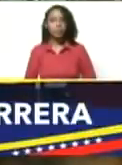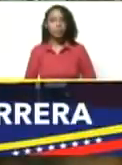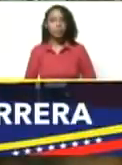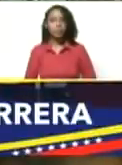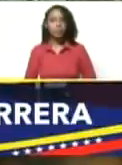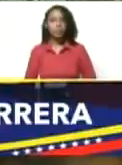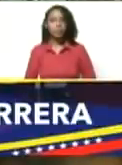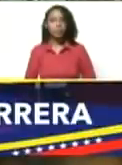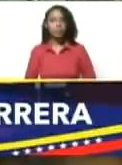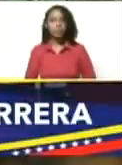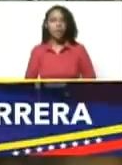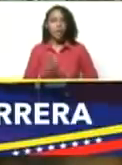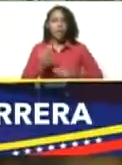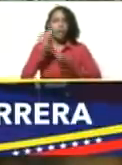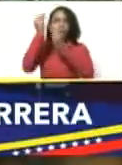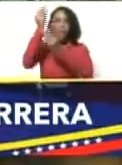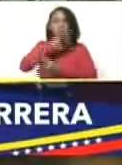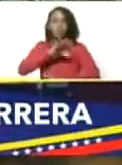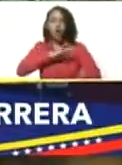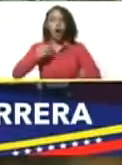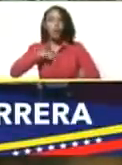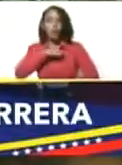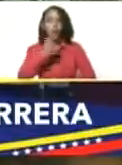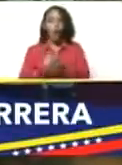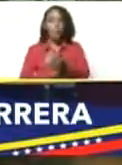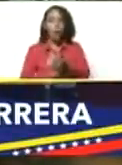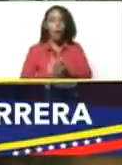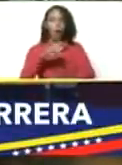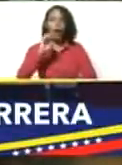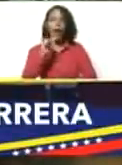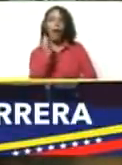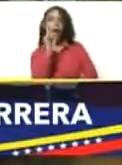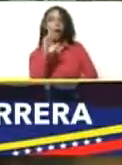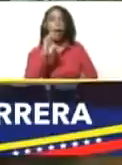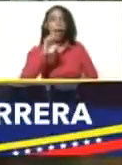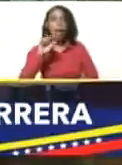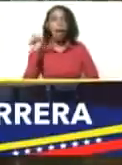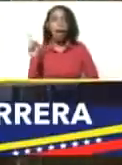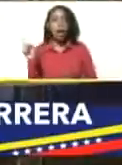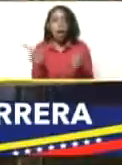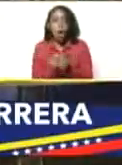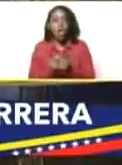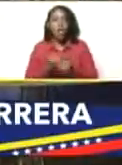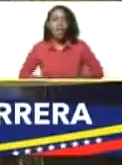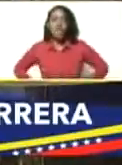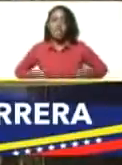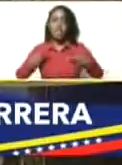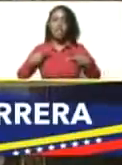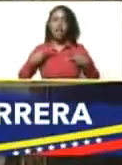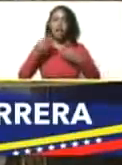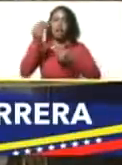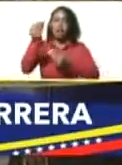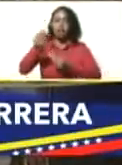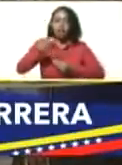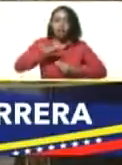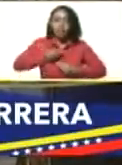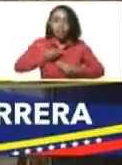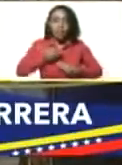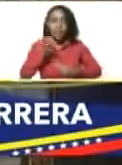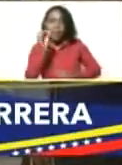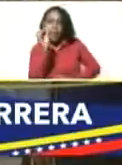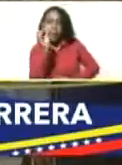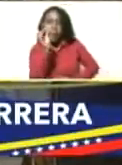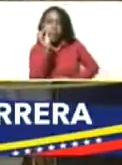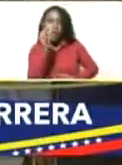Te encomendamos, Señor, a nuestro hermano Earle, que en su corta vida recibió la semilla de la vida eterna en